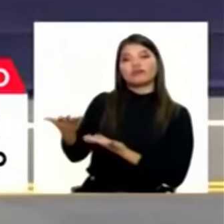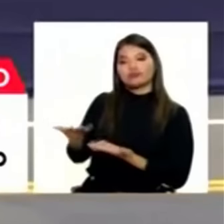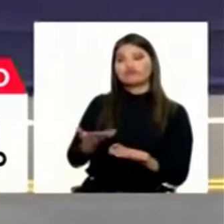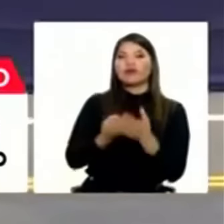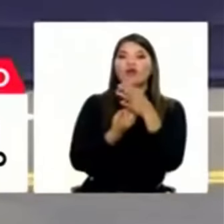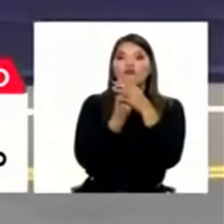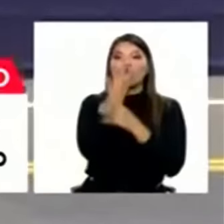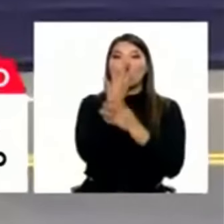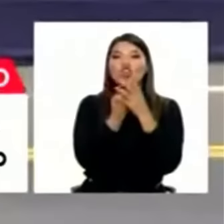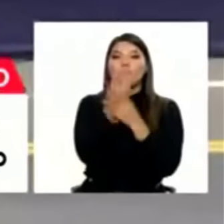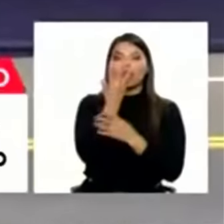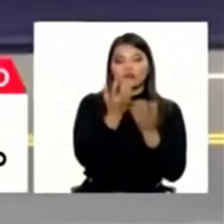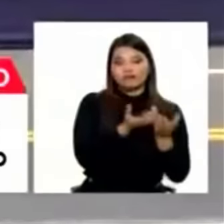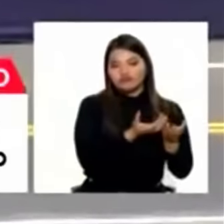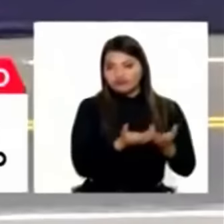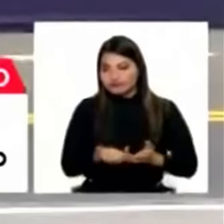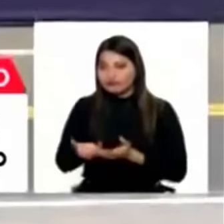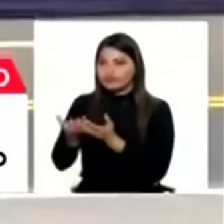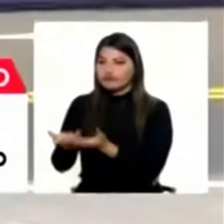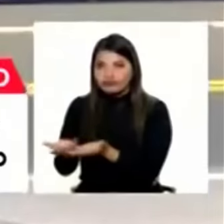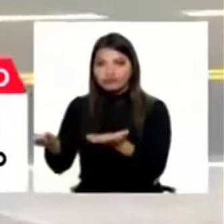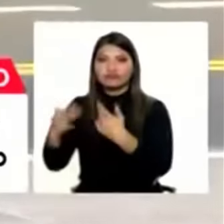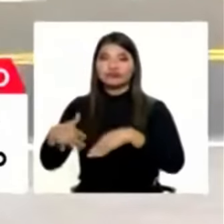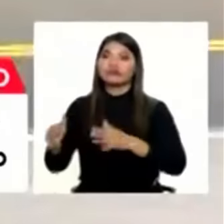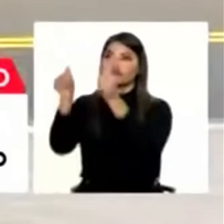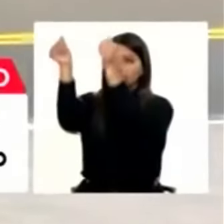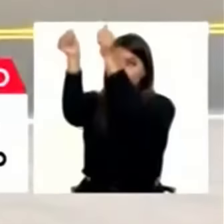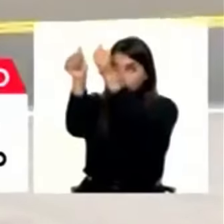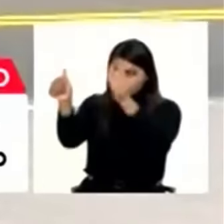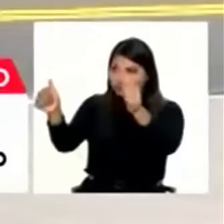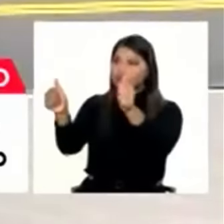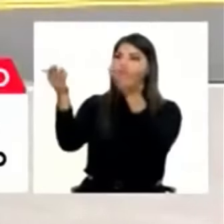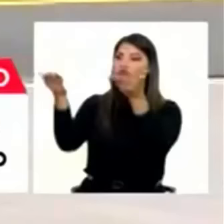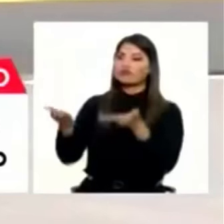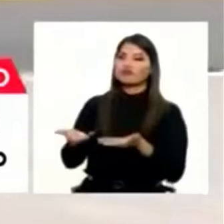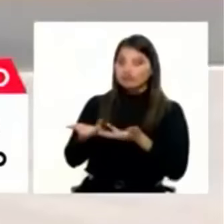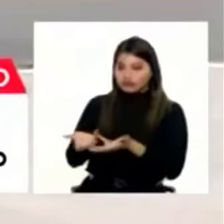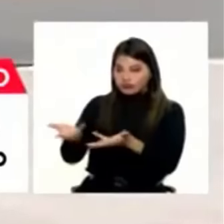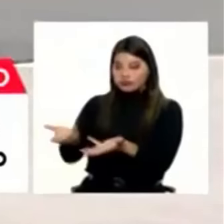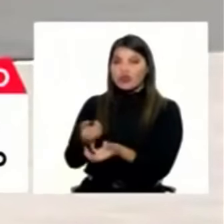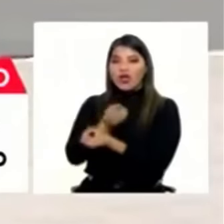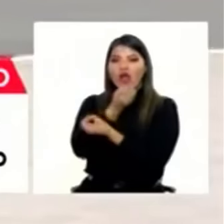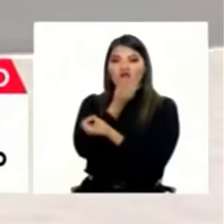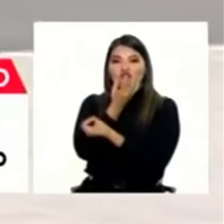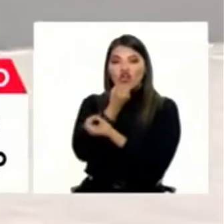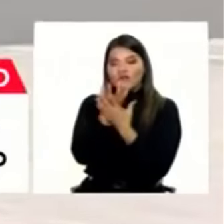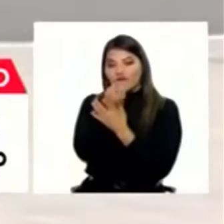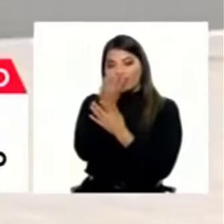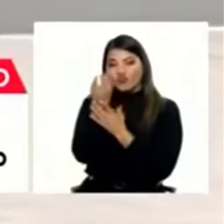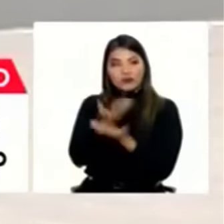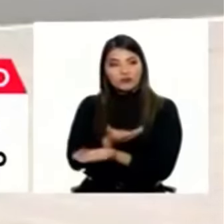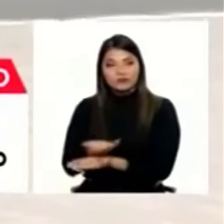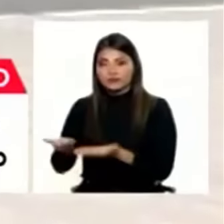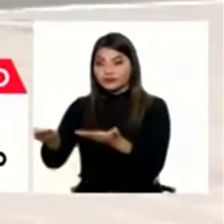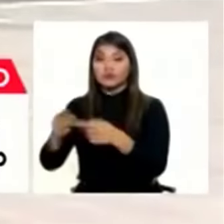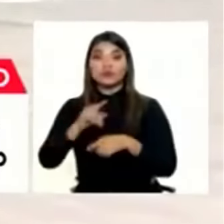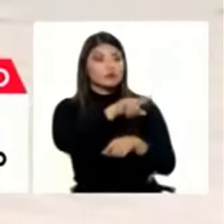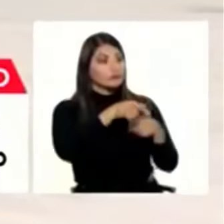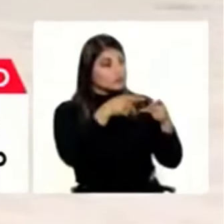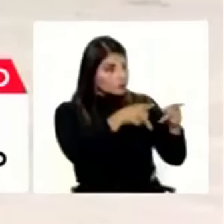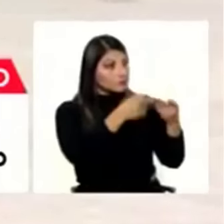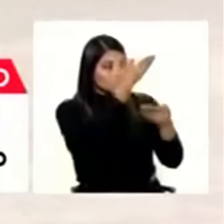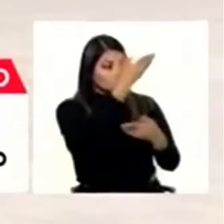floral en el mausoleo del capitán FAB José Abelardo Quiñones. Se ha solicitado la autorización